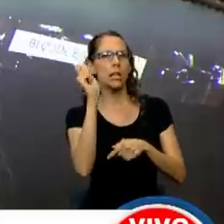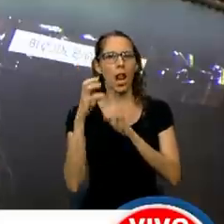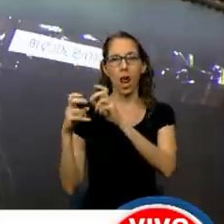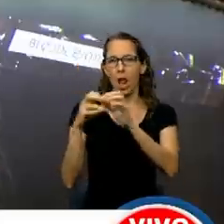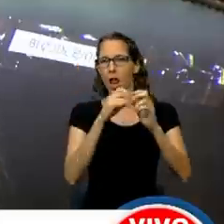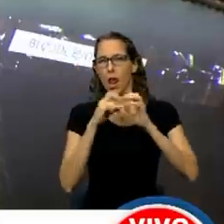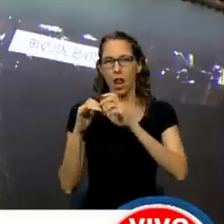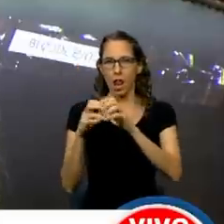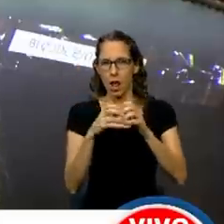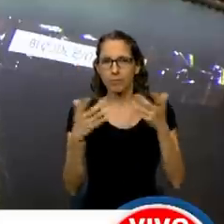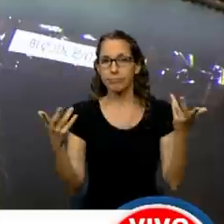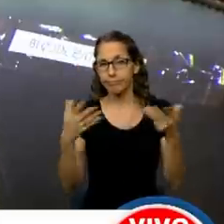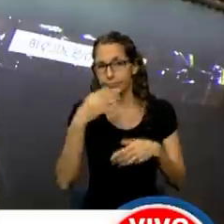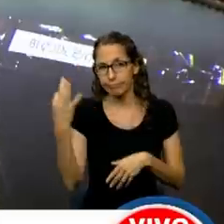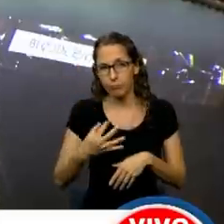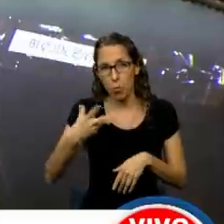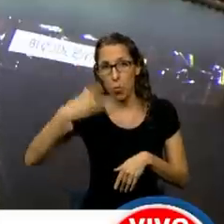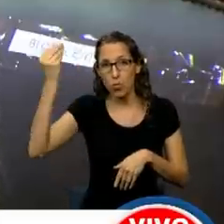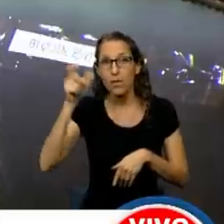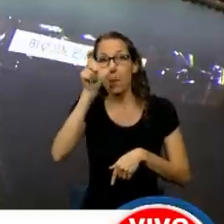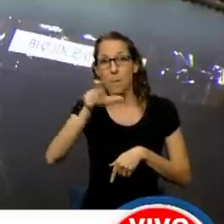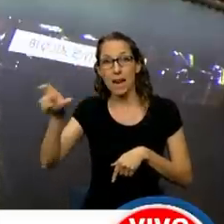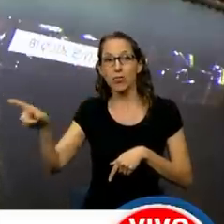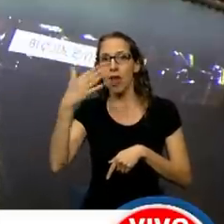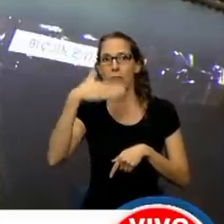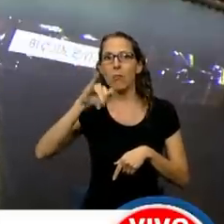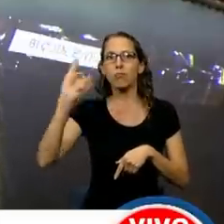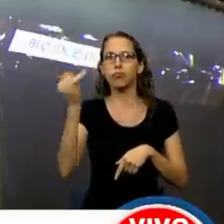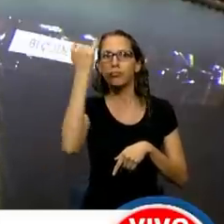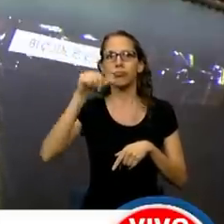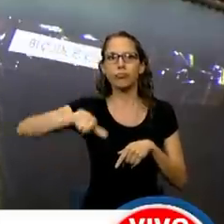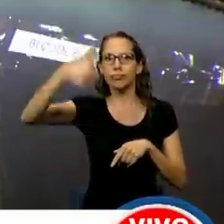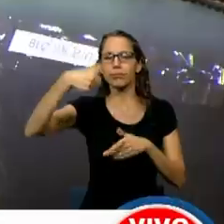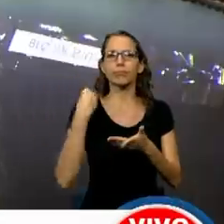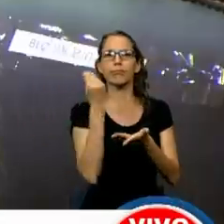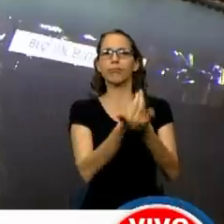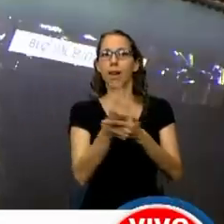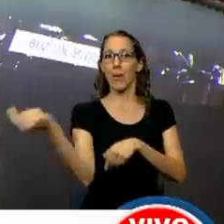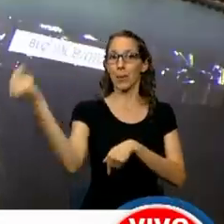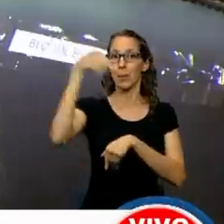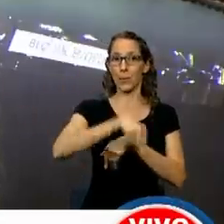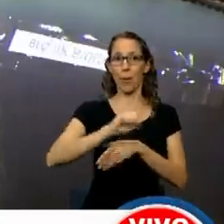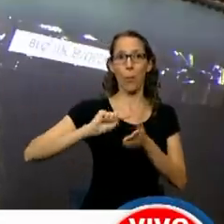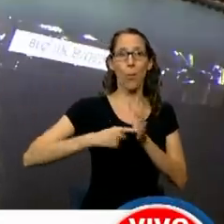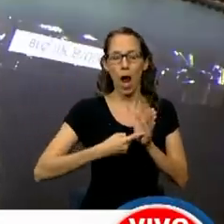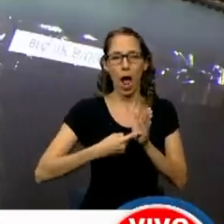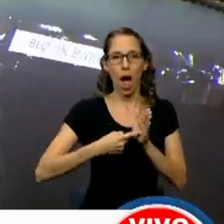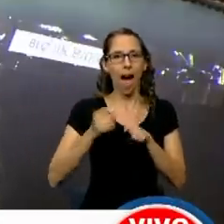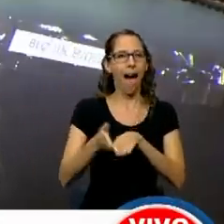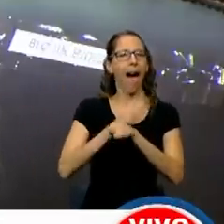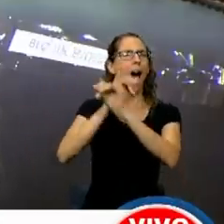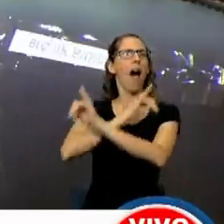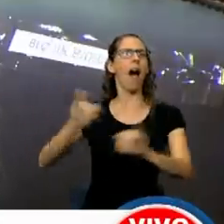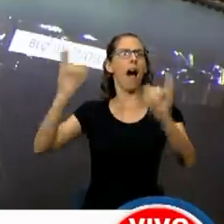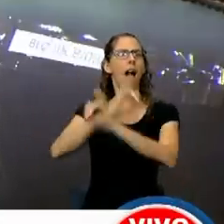verdad que muchas veces esos legisladores cuando son elegidos que pisan buenos aires- se olvidan del compromiso que asumieron en